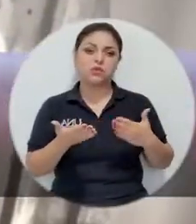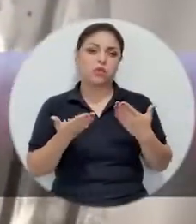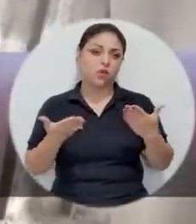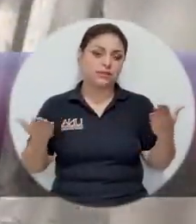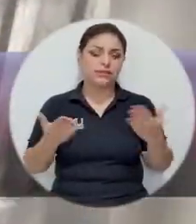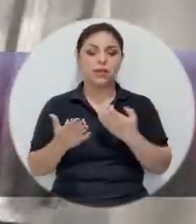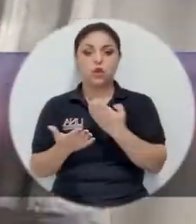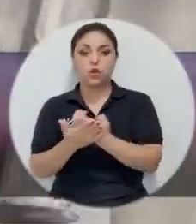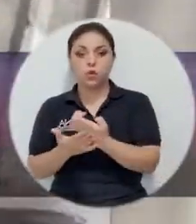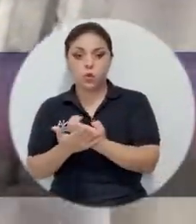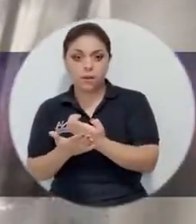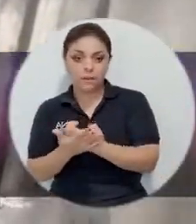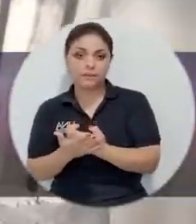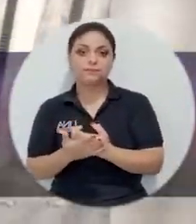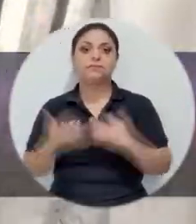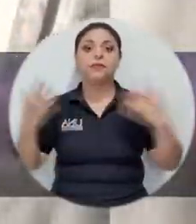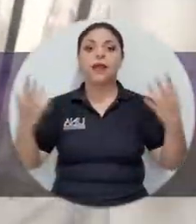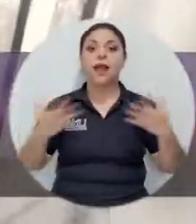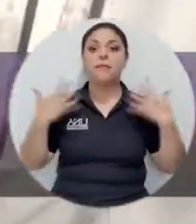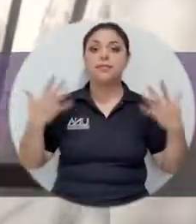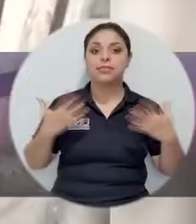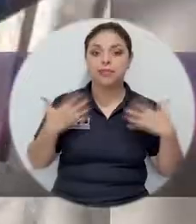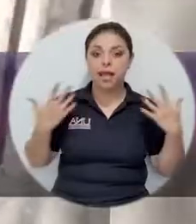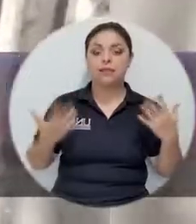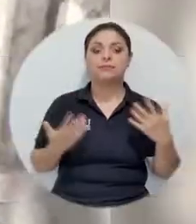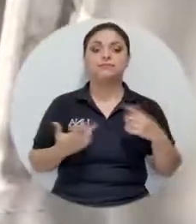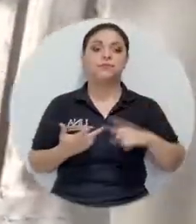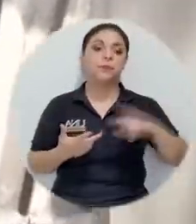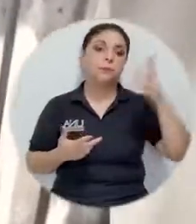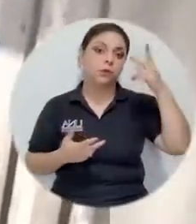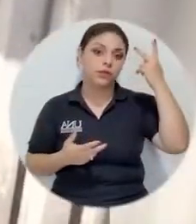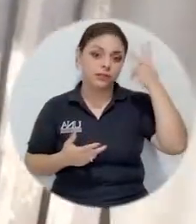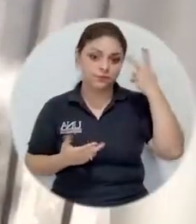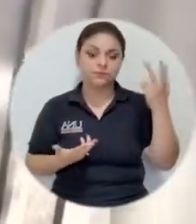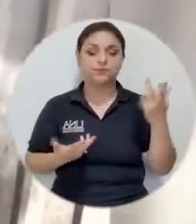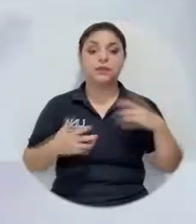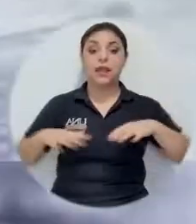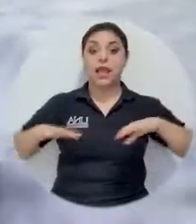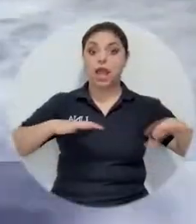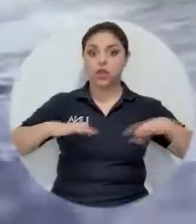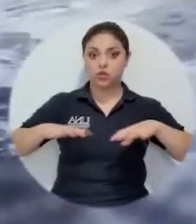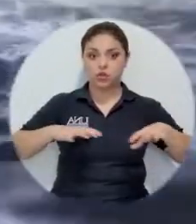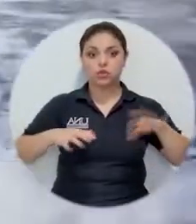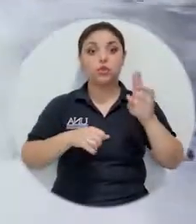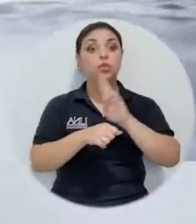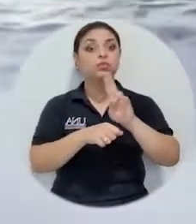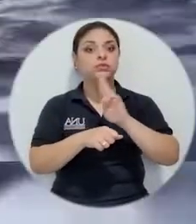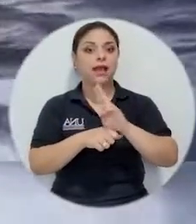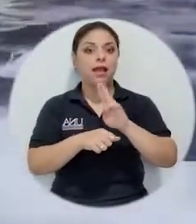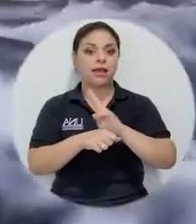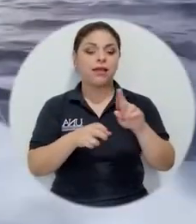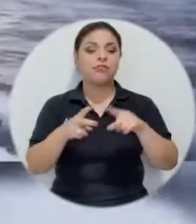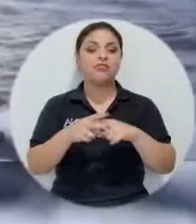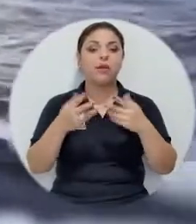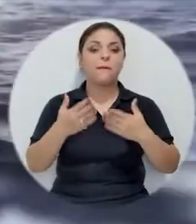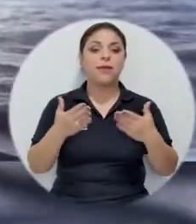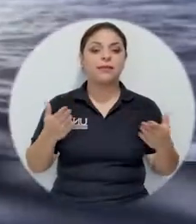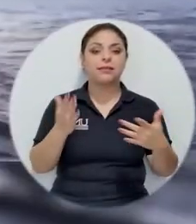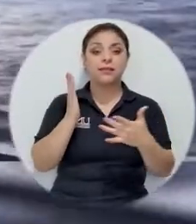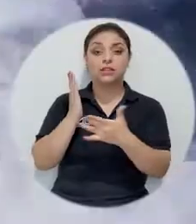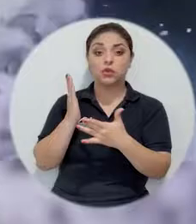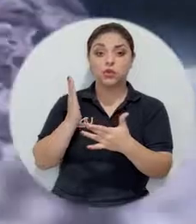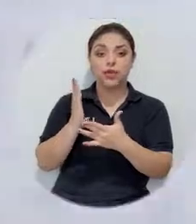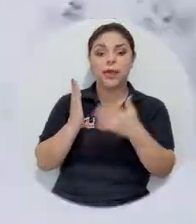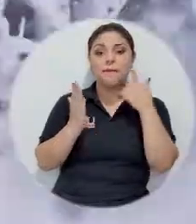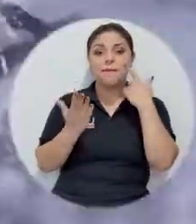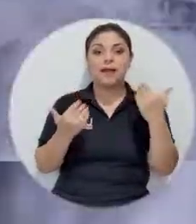la parte económica, en la parte incluso ambiental, en la parte política, los actores van a utilizar las herramientas de la tecnología para